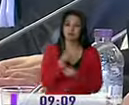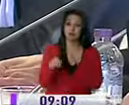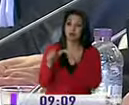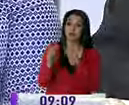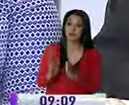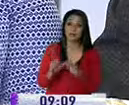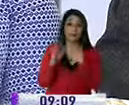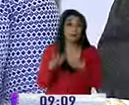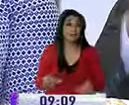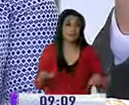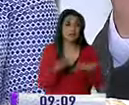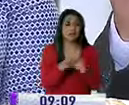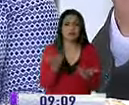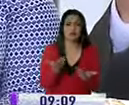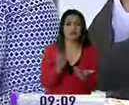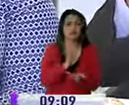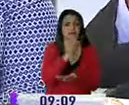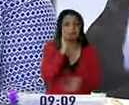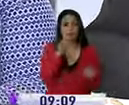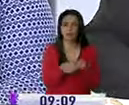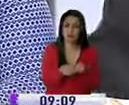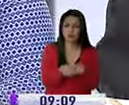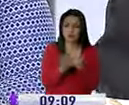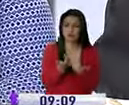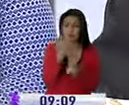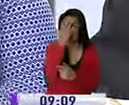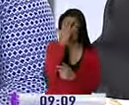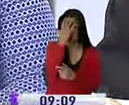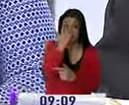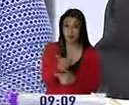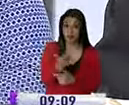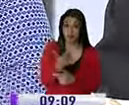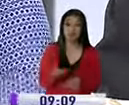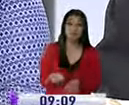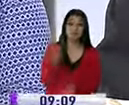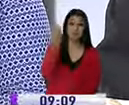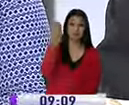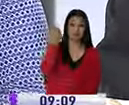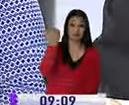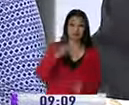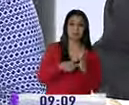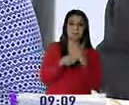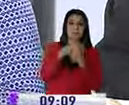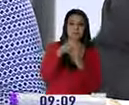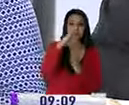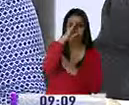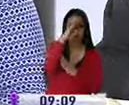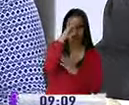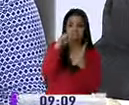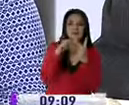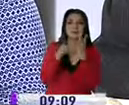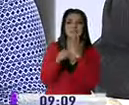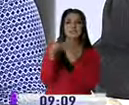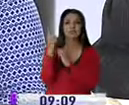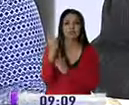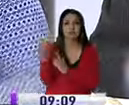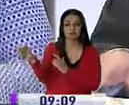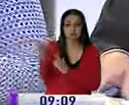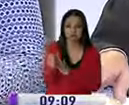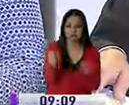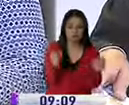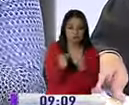varios asambleístas. Estamos preocupados porque el recibimiento que hicimos de los señores ministros anteriores se